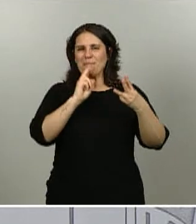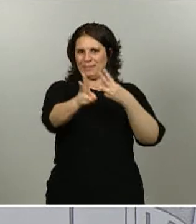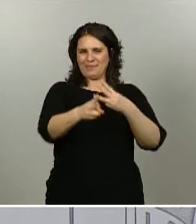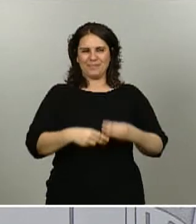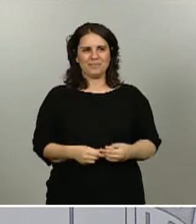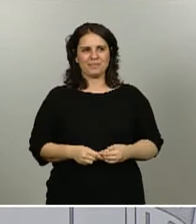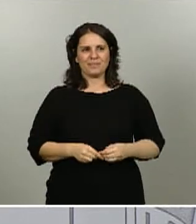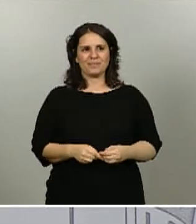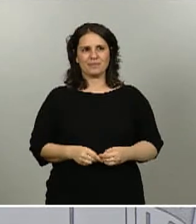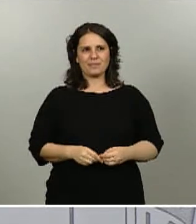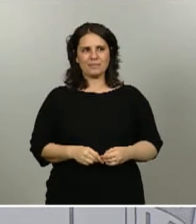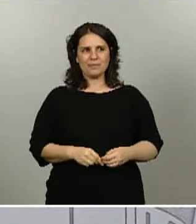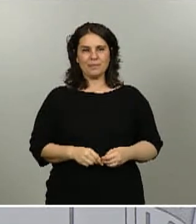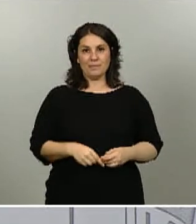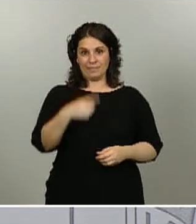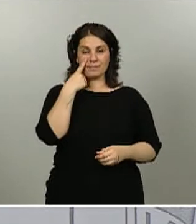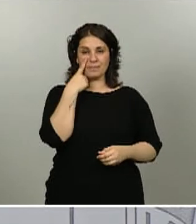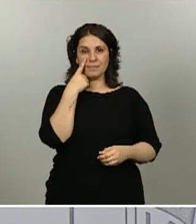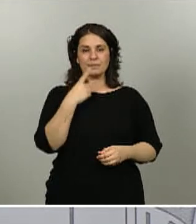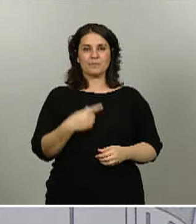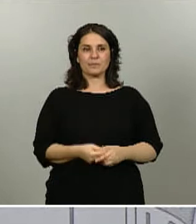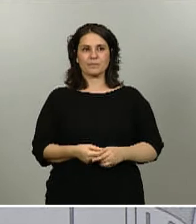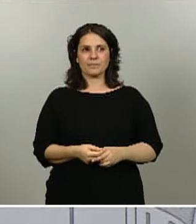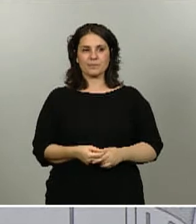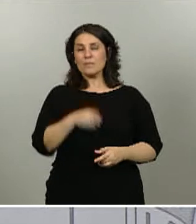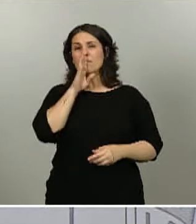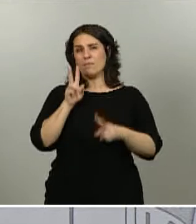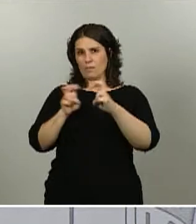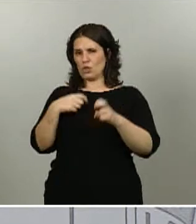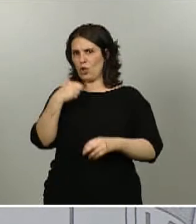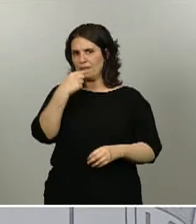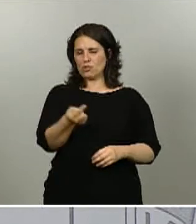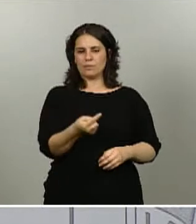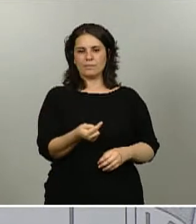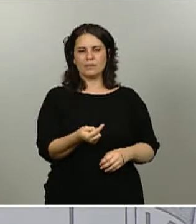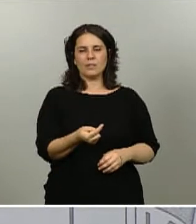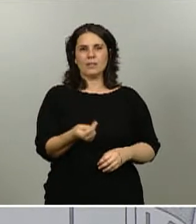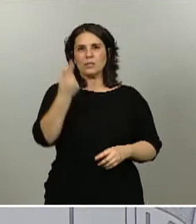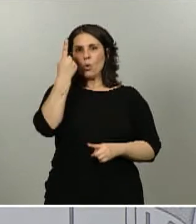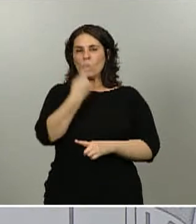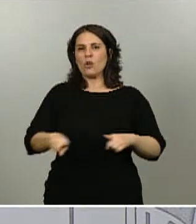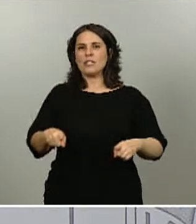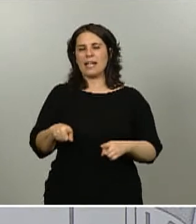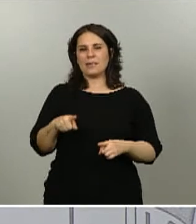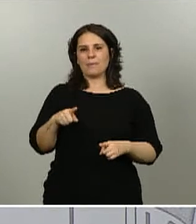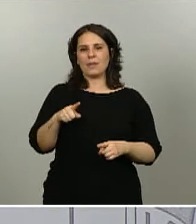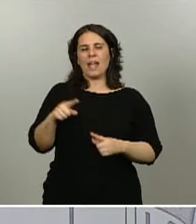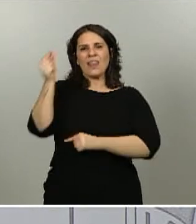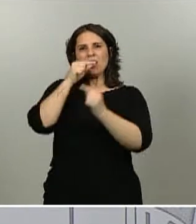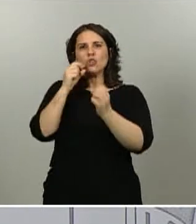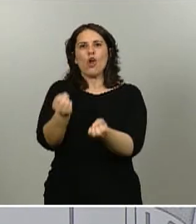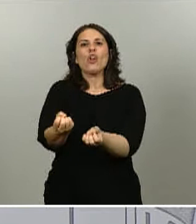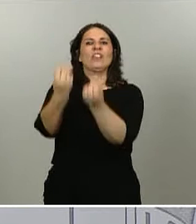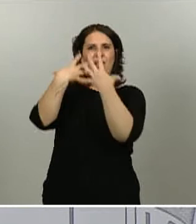Si se dan cuenta, lo he comentado al principio, una cosa es los datos notificados y otra cosa es los datos